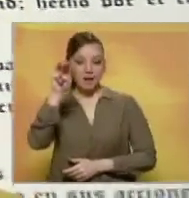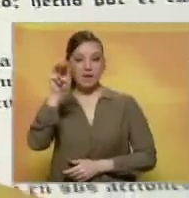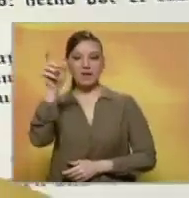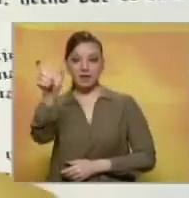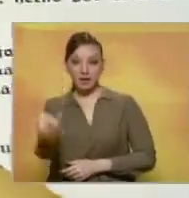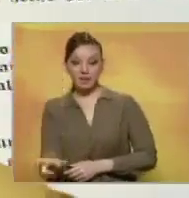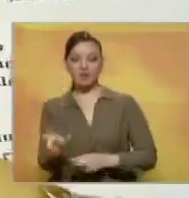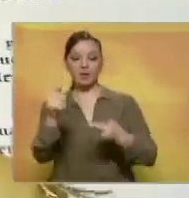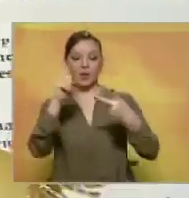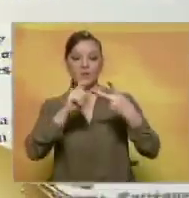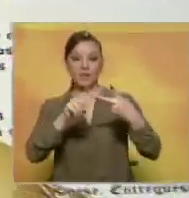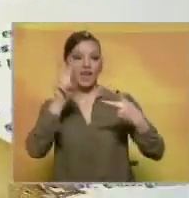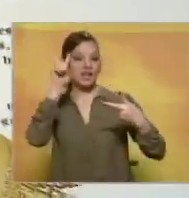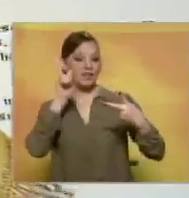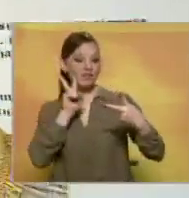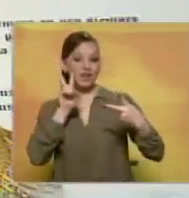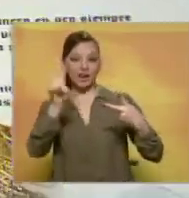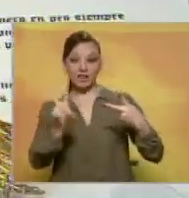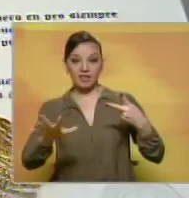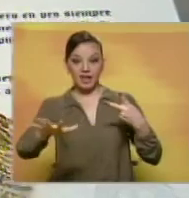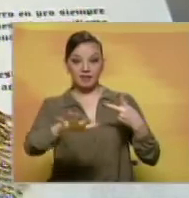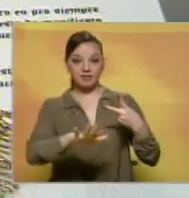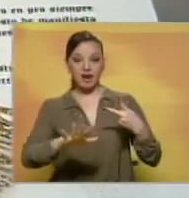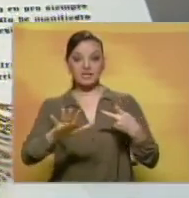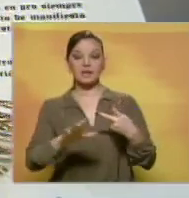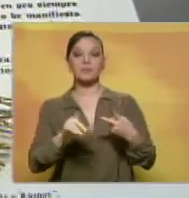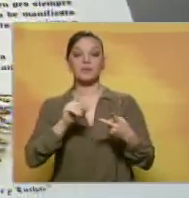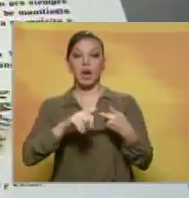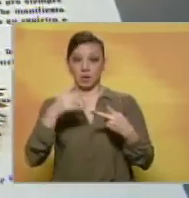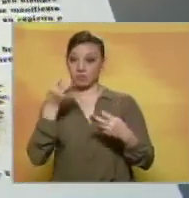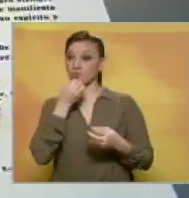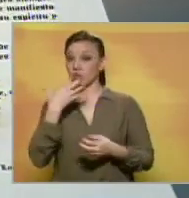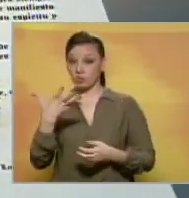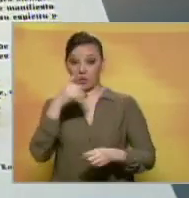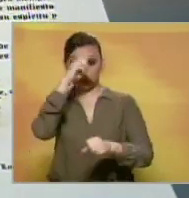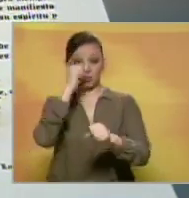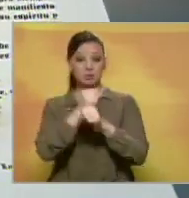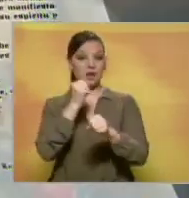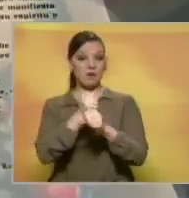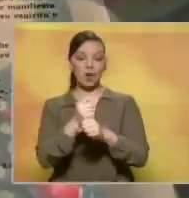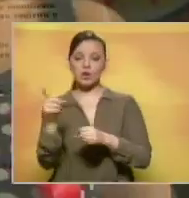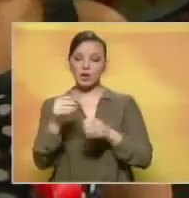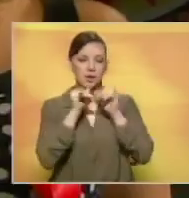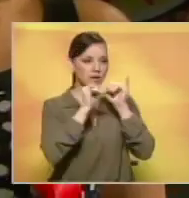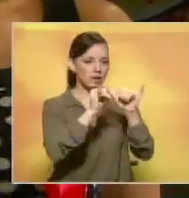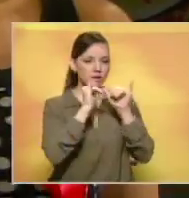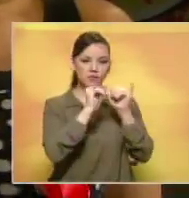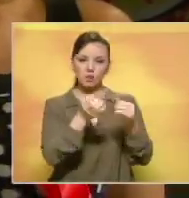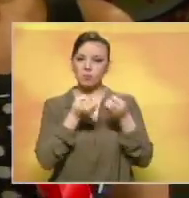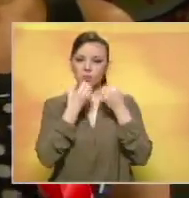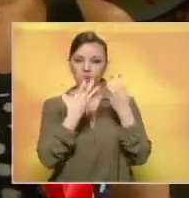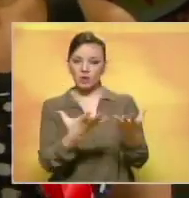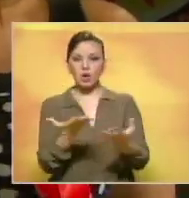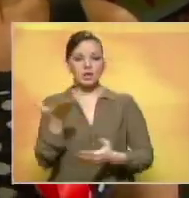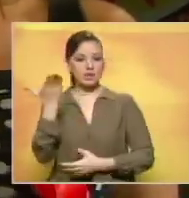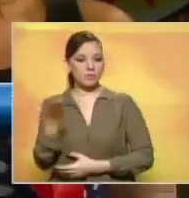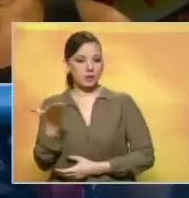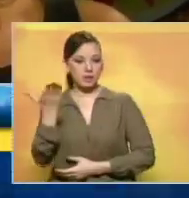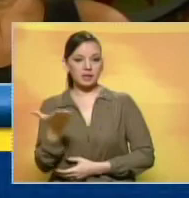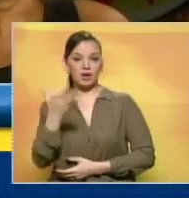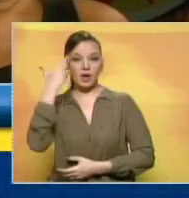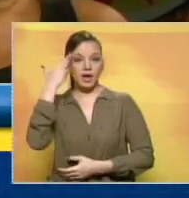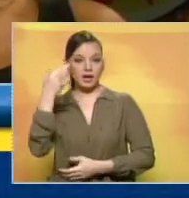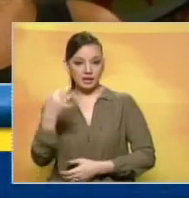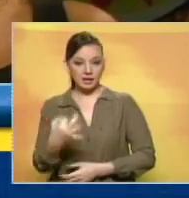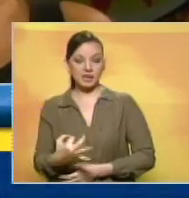Valle en su primera clase por su destacada trayectoria profesional y valioso aporte en la difusión de informaciones fundamentadas en la